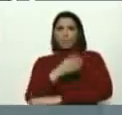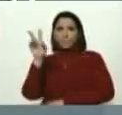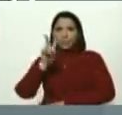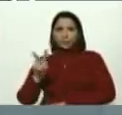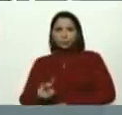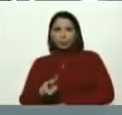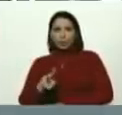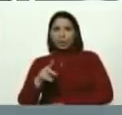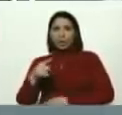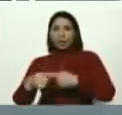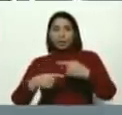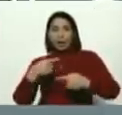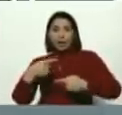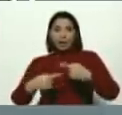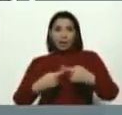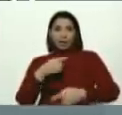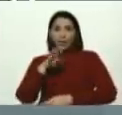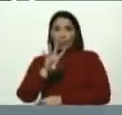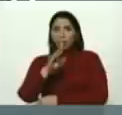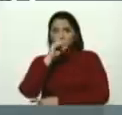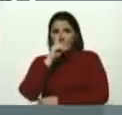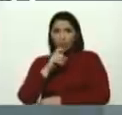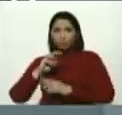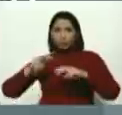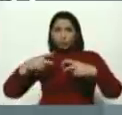Cada 4 años se renueva